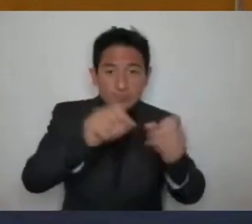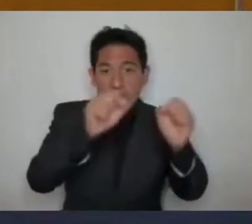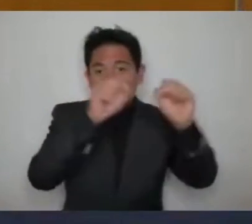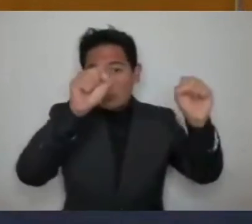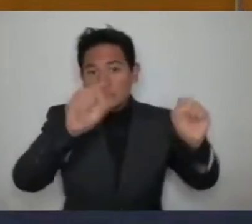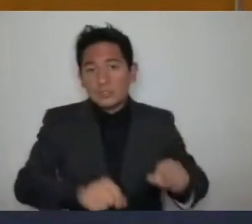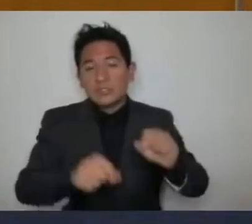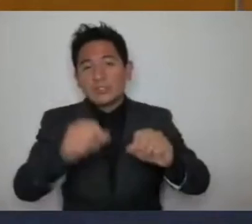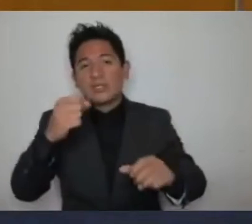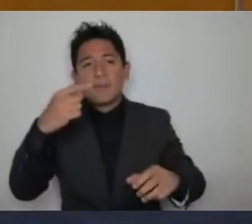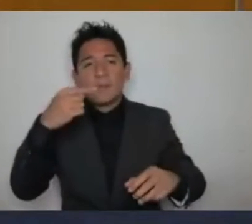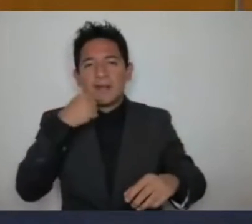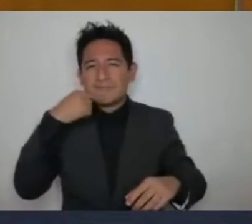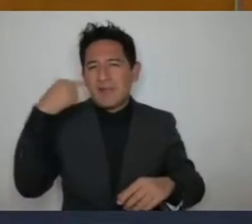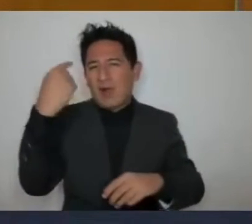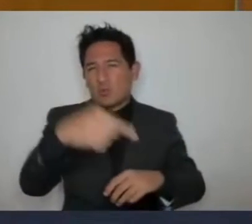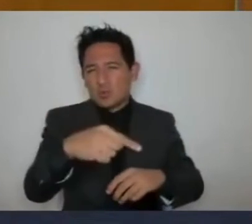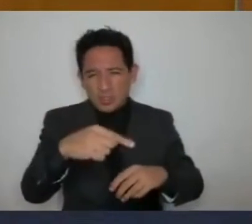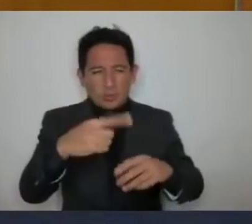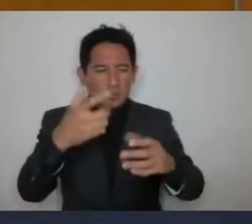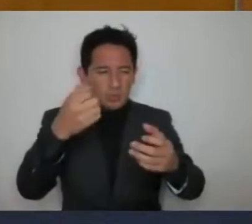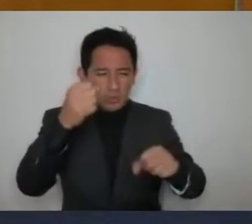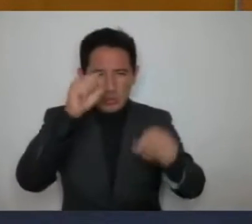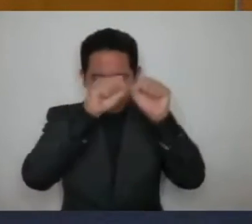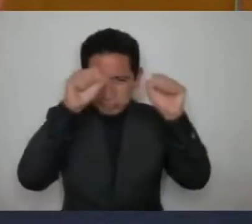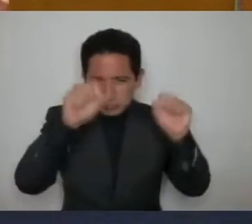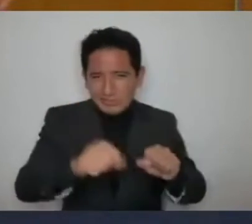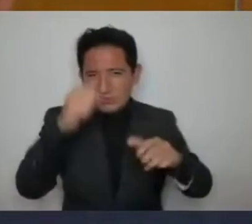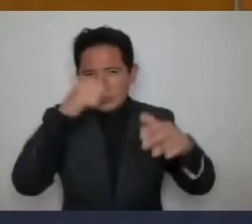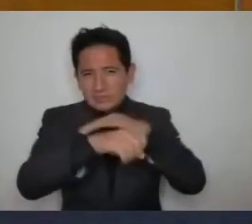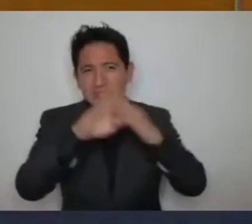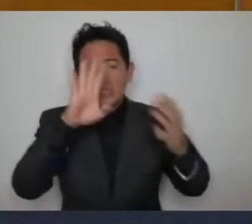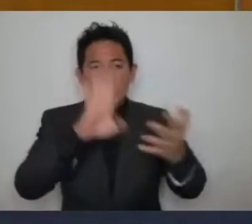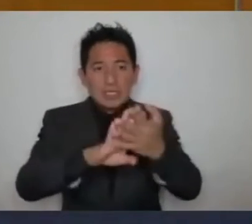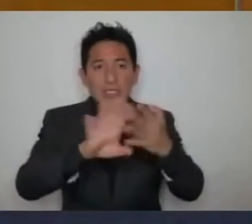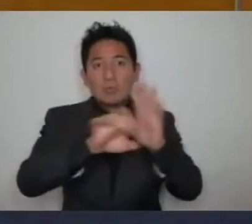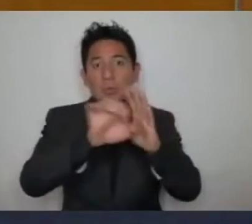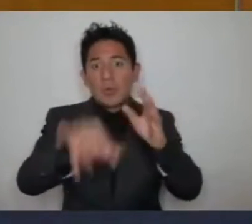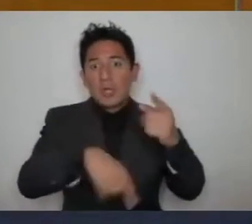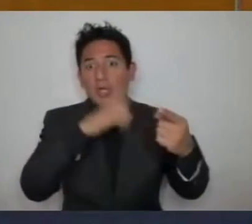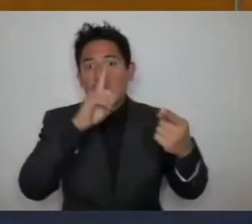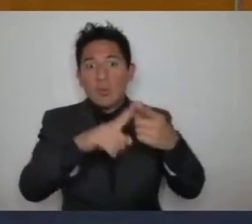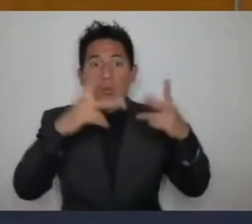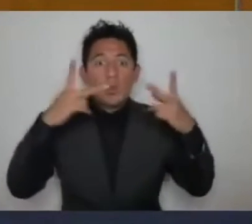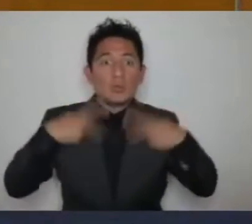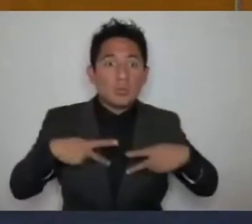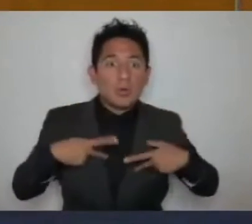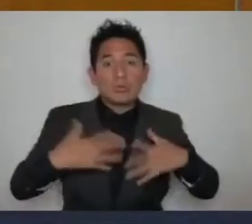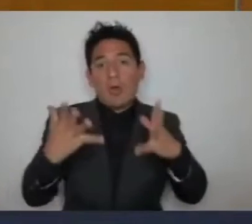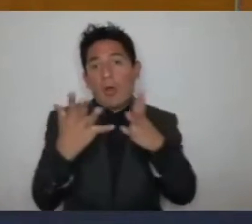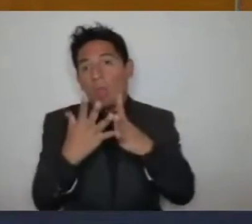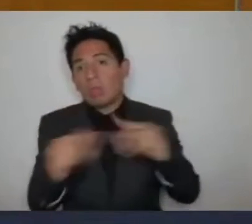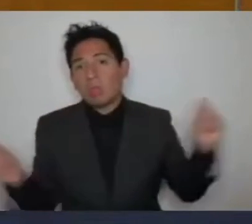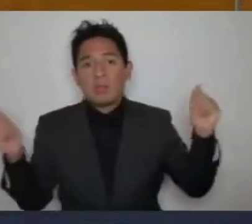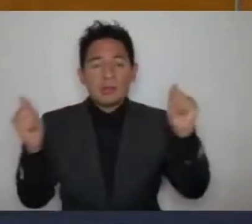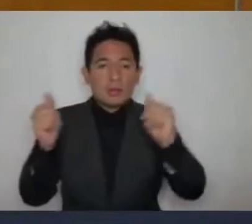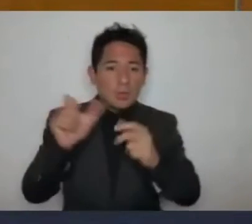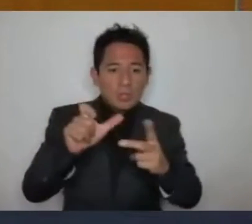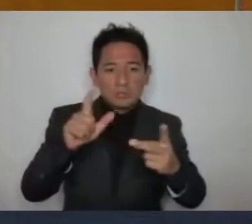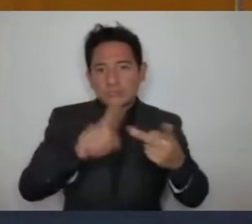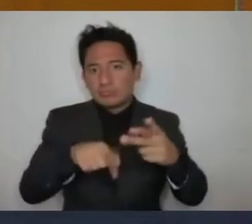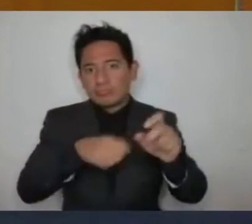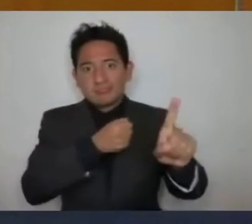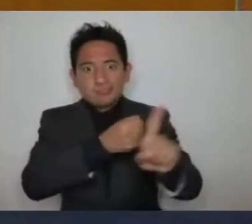toda la parte que el grupo de trabajo hace los vínculos entre desaparición de personas y atenciones arbitrarias tortura como